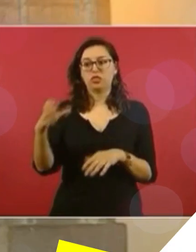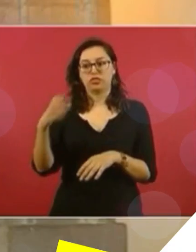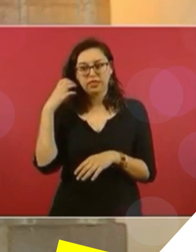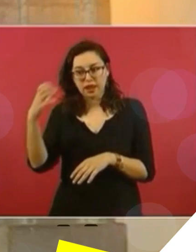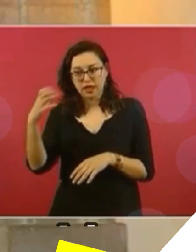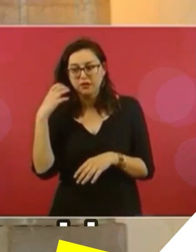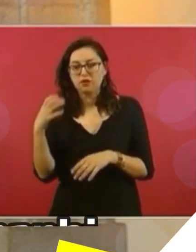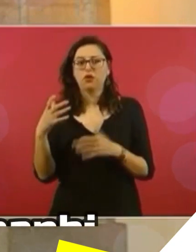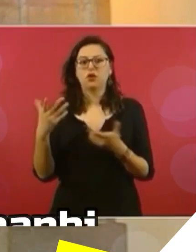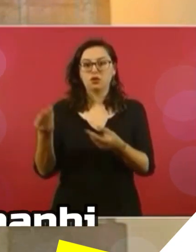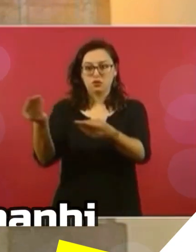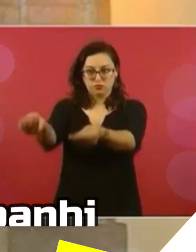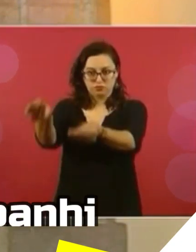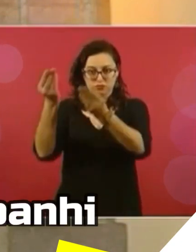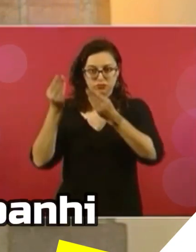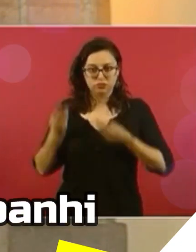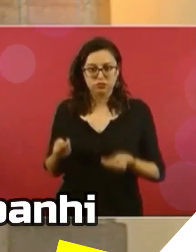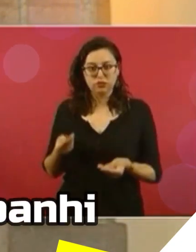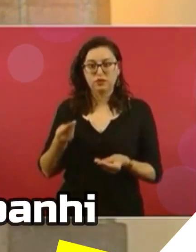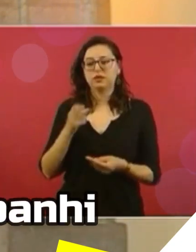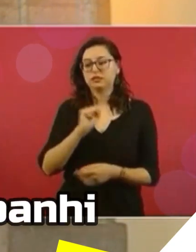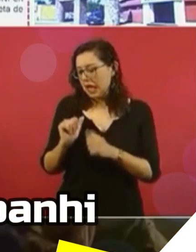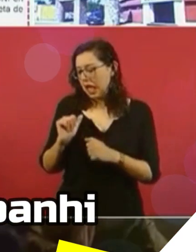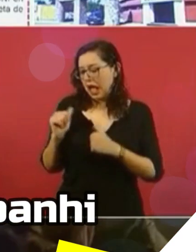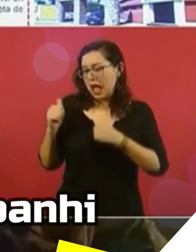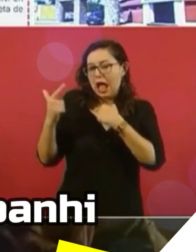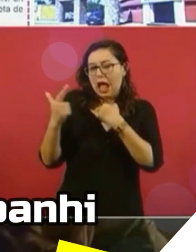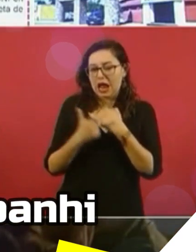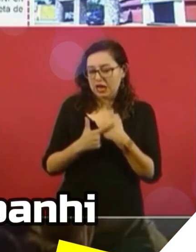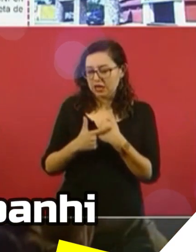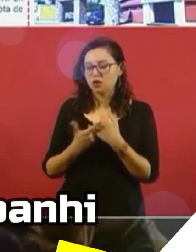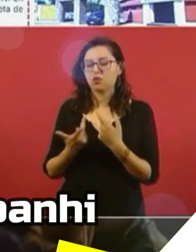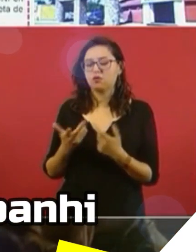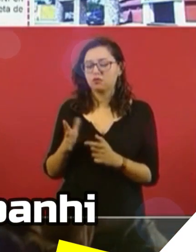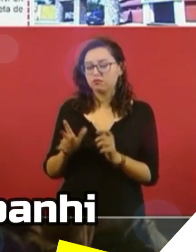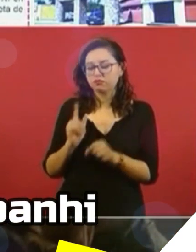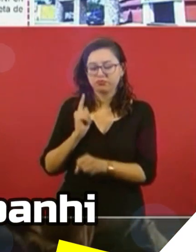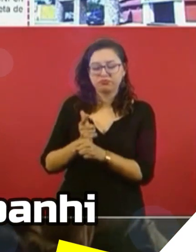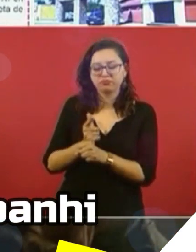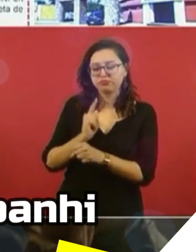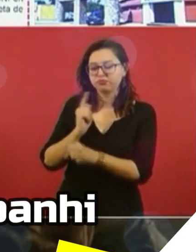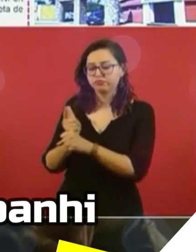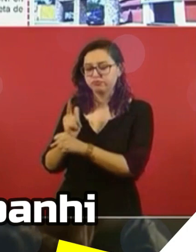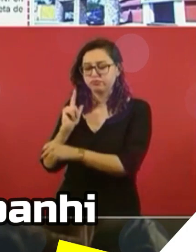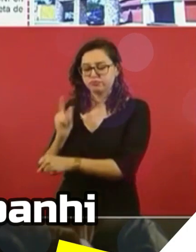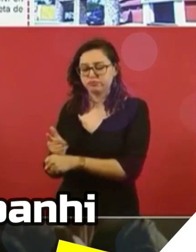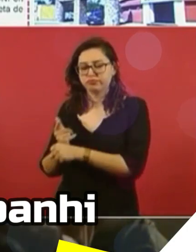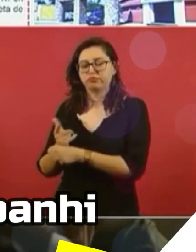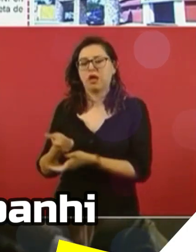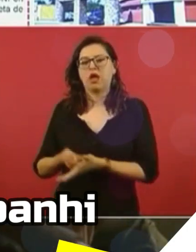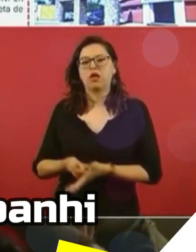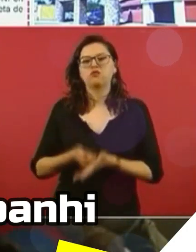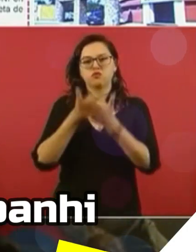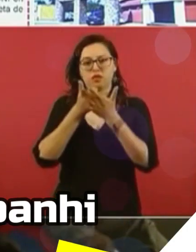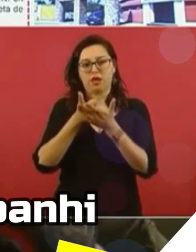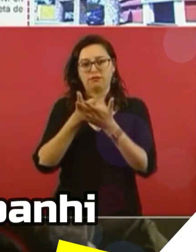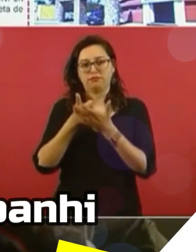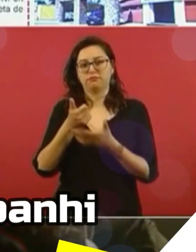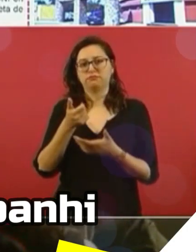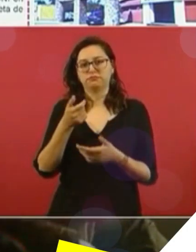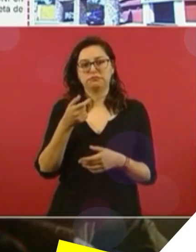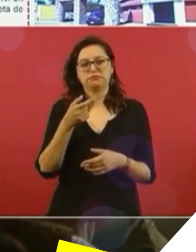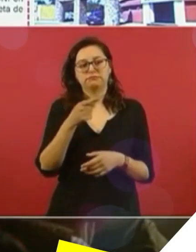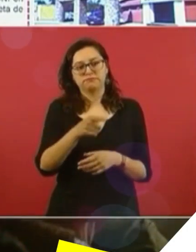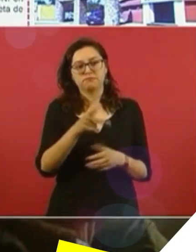entre los padres de Deván y Escobar, Mario Escobar y Dolores Basaldúa con el presidente López Obrador, se acordó elaborar un tercer dictamen para